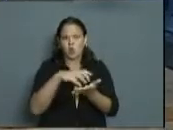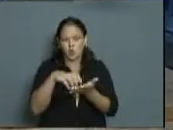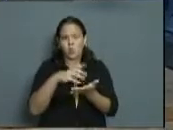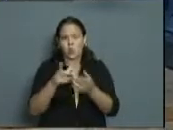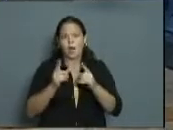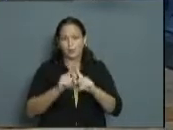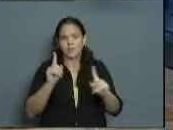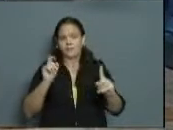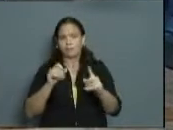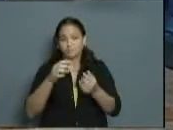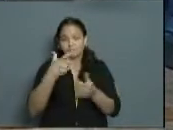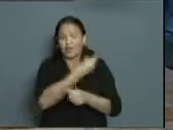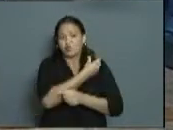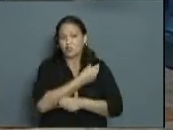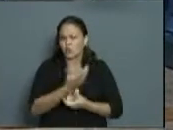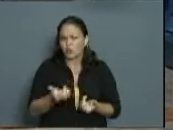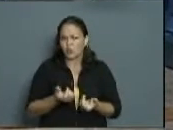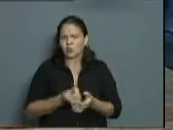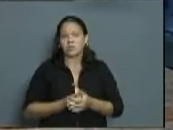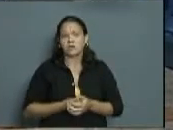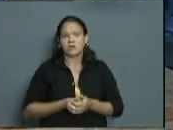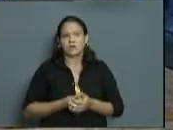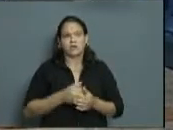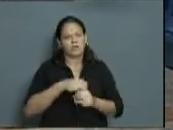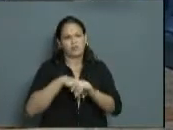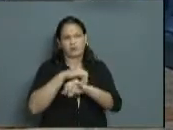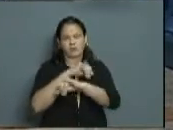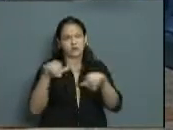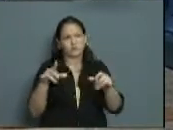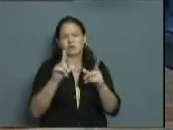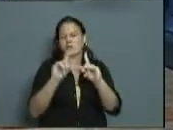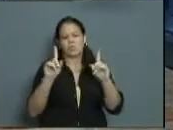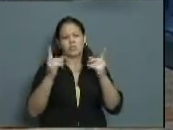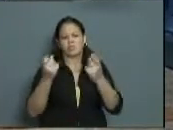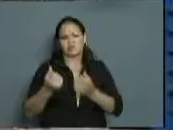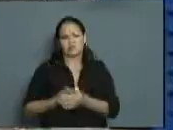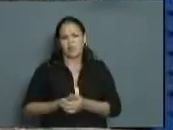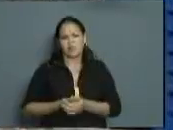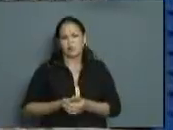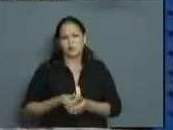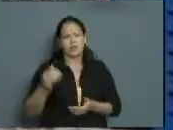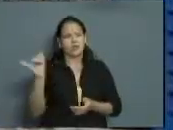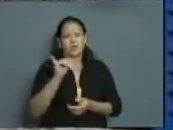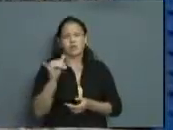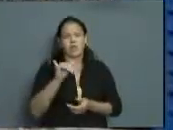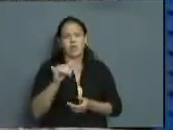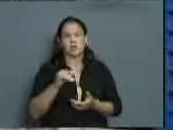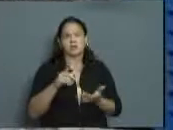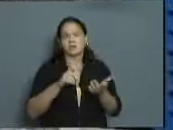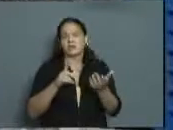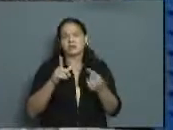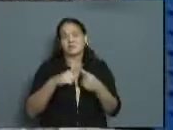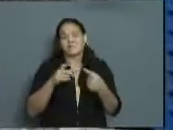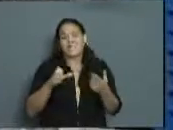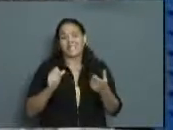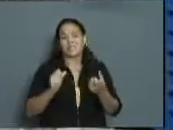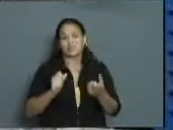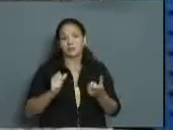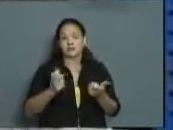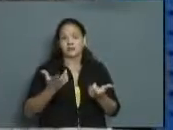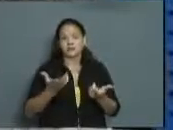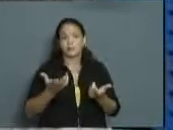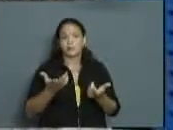Sí, hay información. Sí hay información. La información es que no es necesario. Ni los test rápidos de antígeno, en el